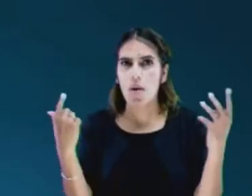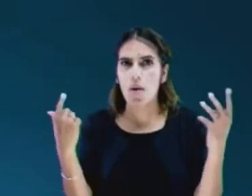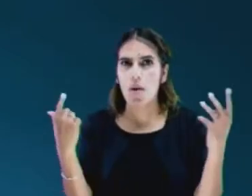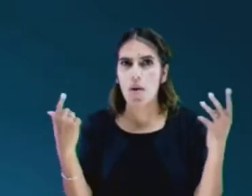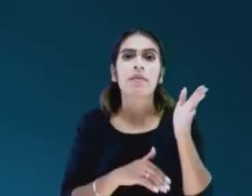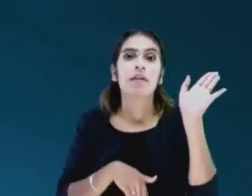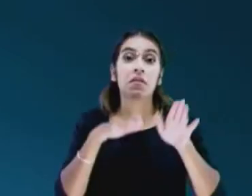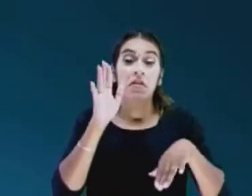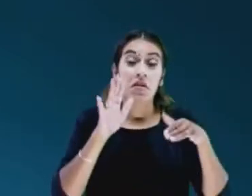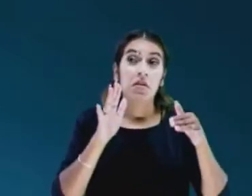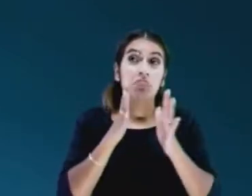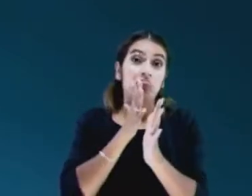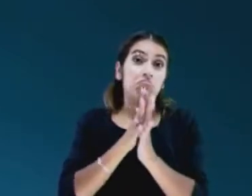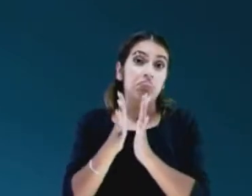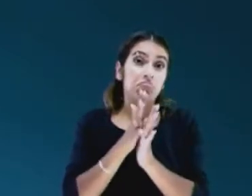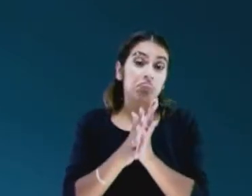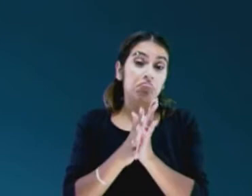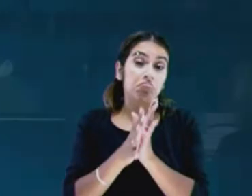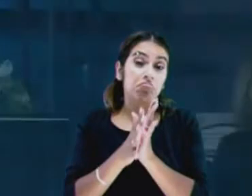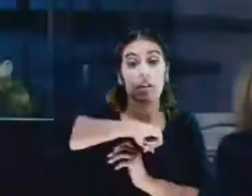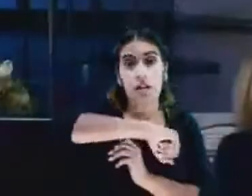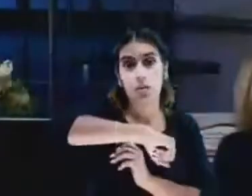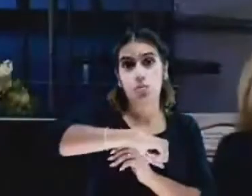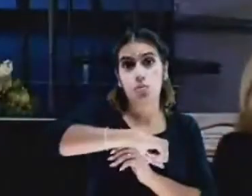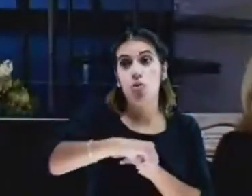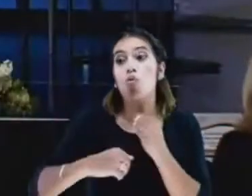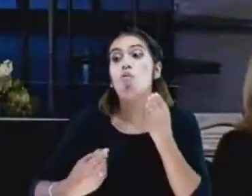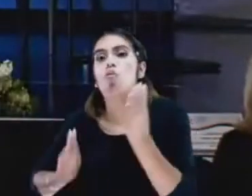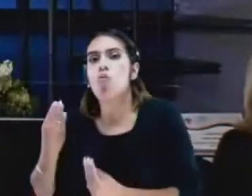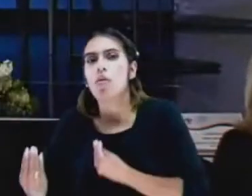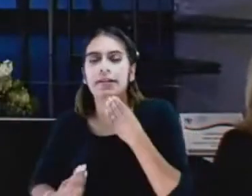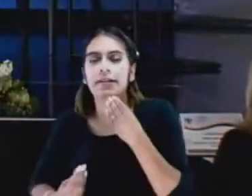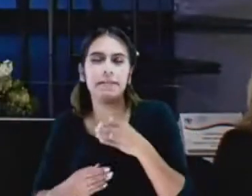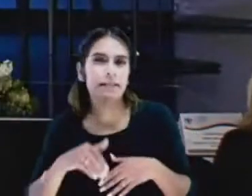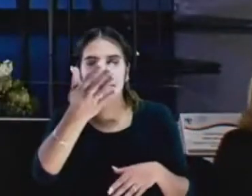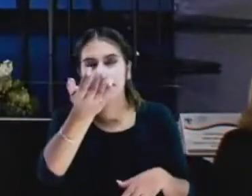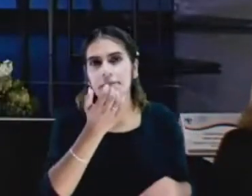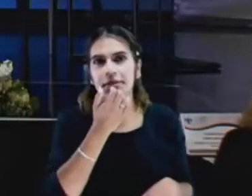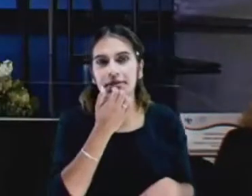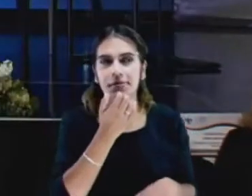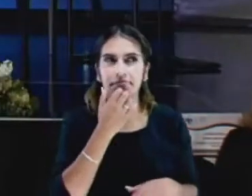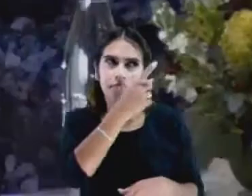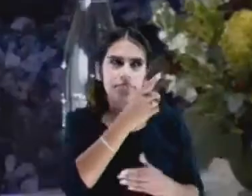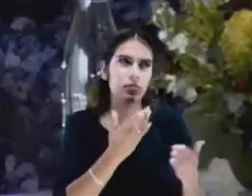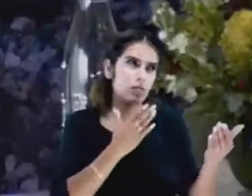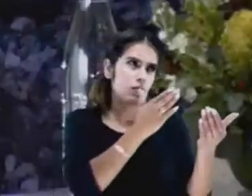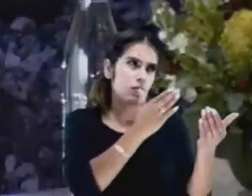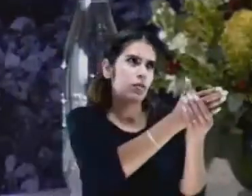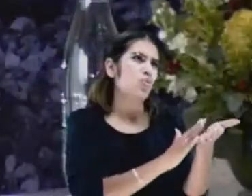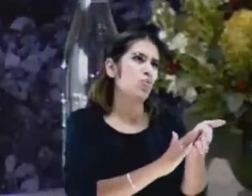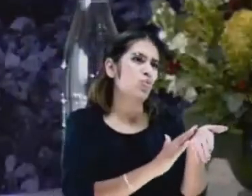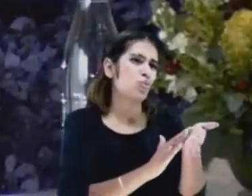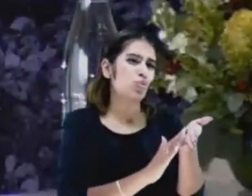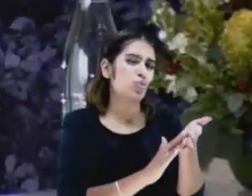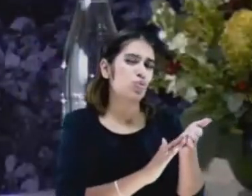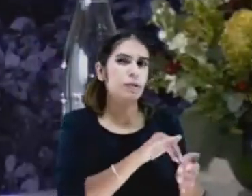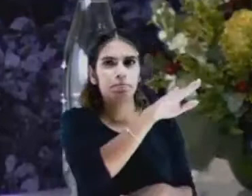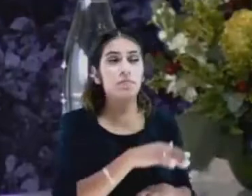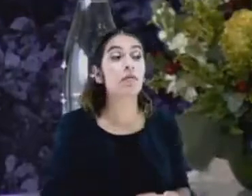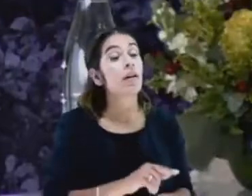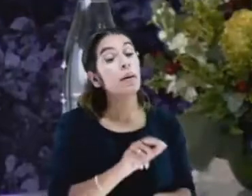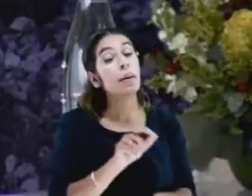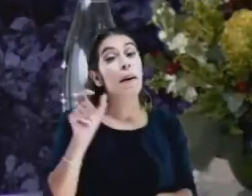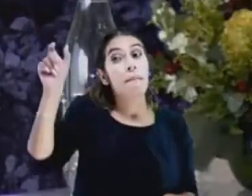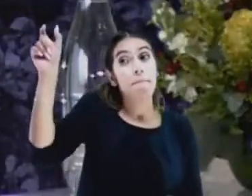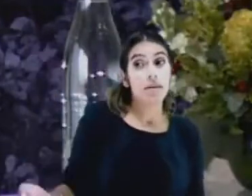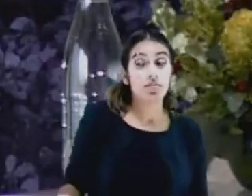derecho y de hecho pues es que yo si yo tengo que estar a una solución donde diga que pepito pérez recibió los bienes por diez